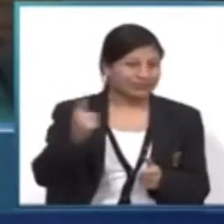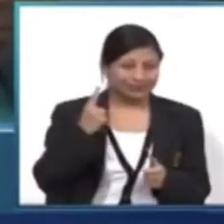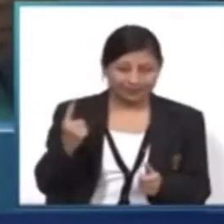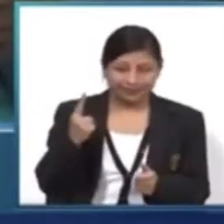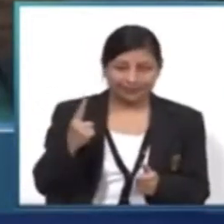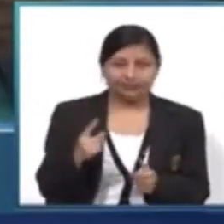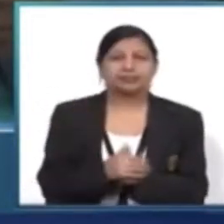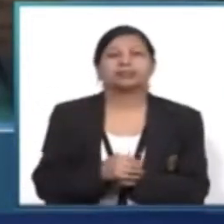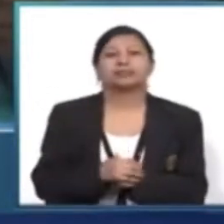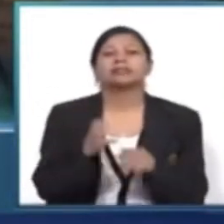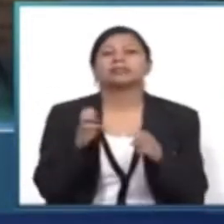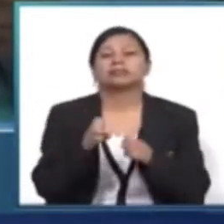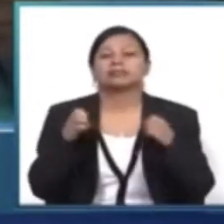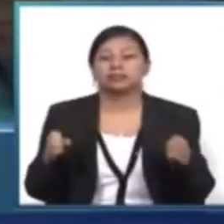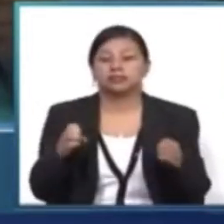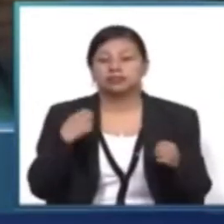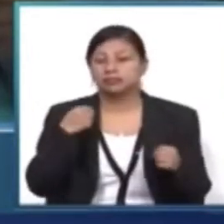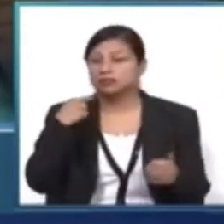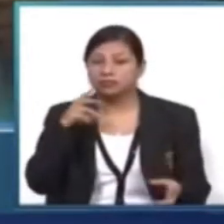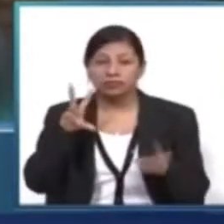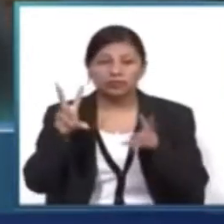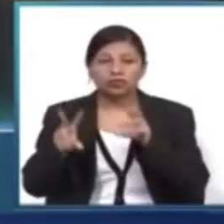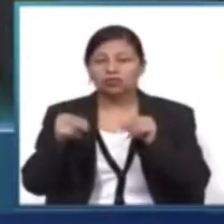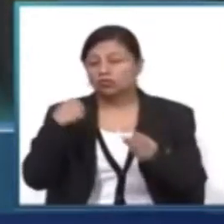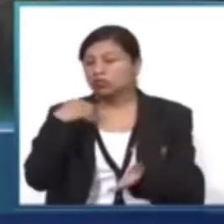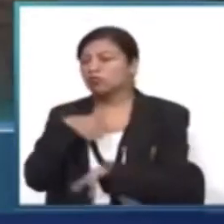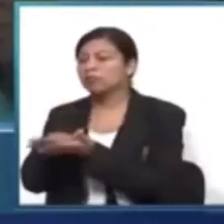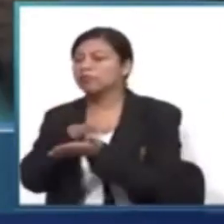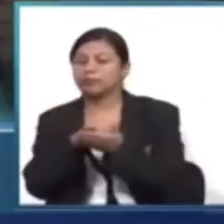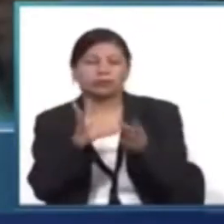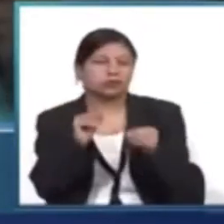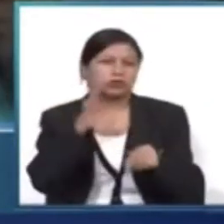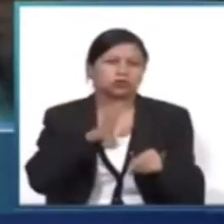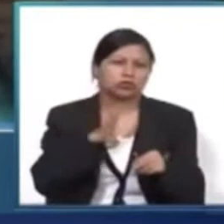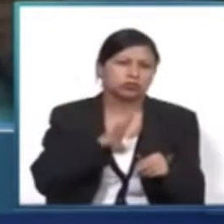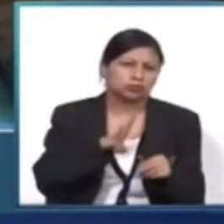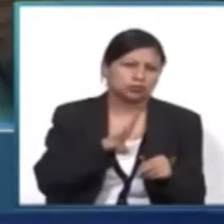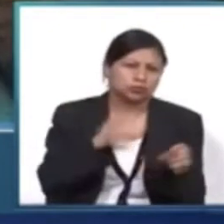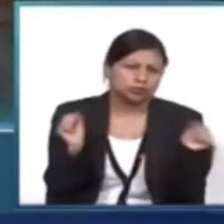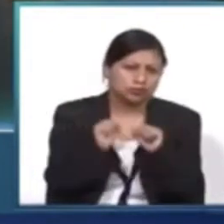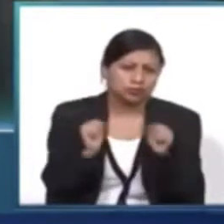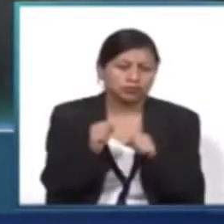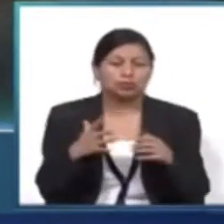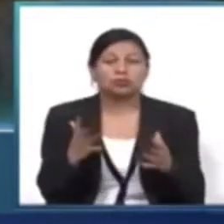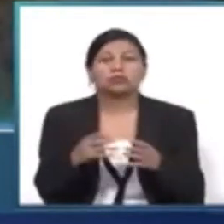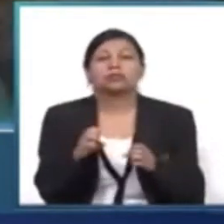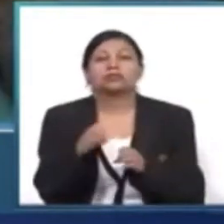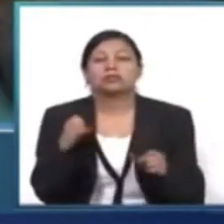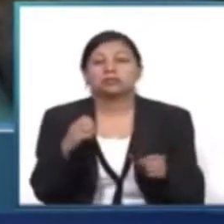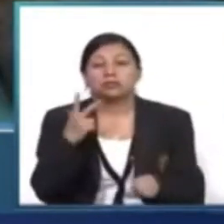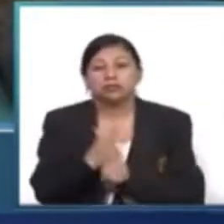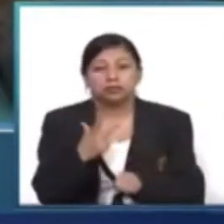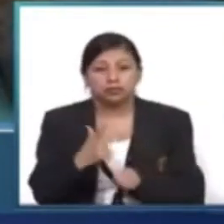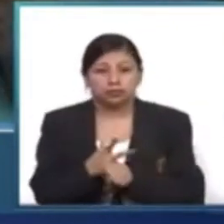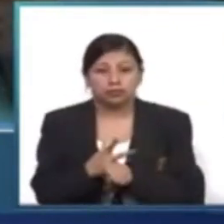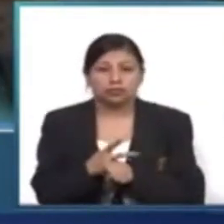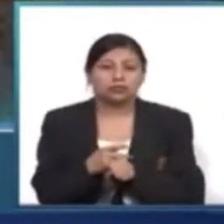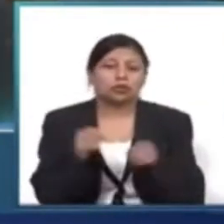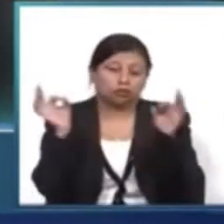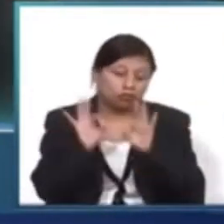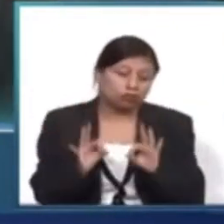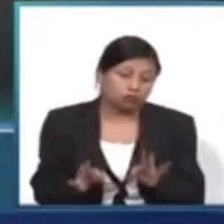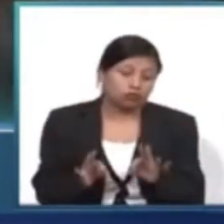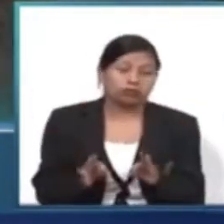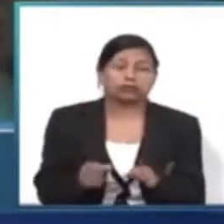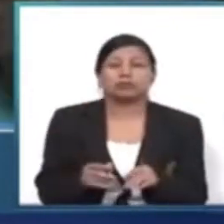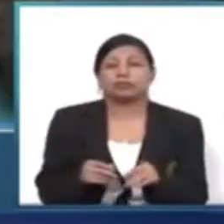primordial. Y entonces no podemos escatimar o decir, no, es que no tenemos la cadena de frío, entonces el guatemalteco se tiene que conformar